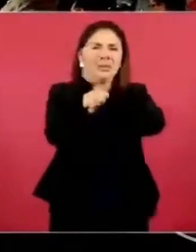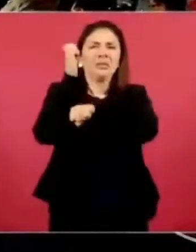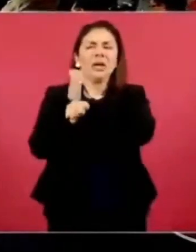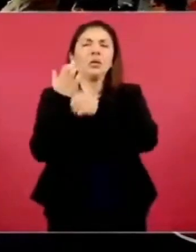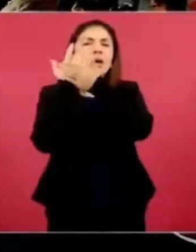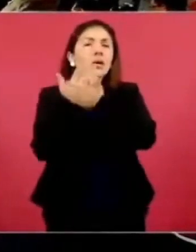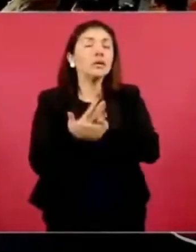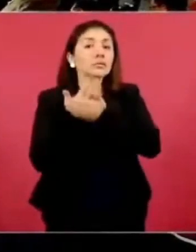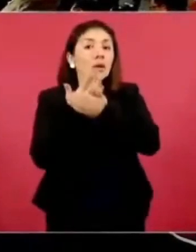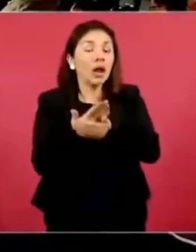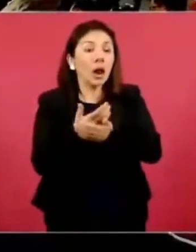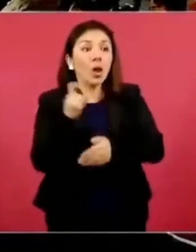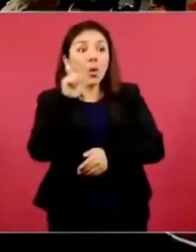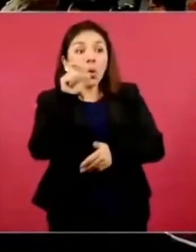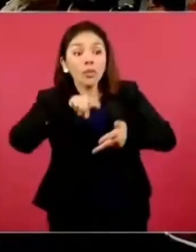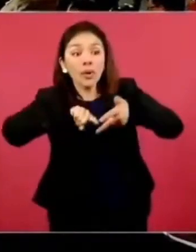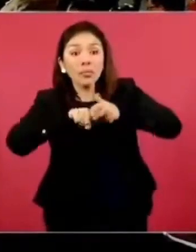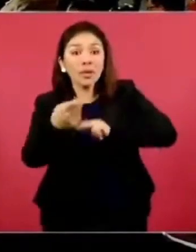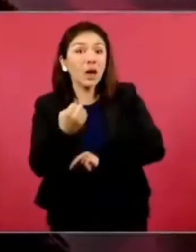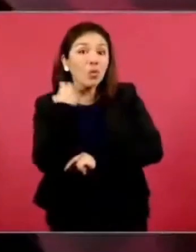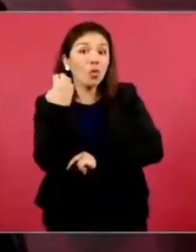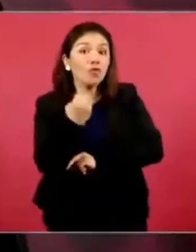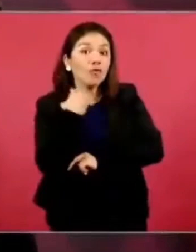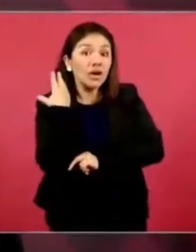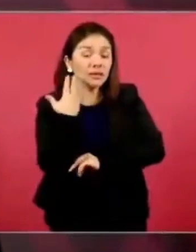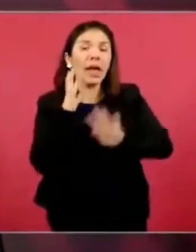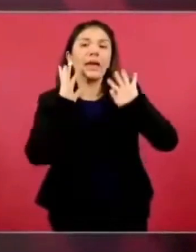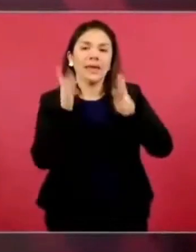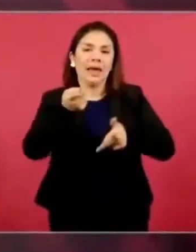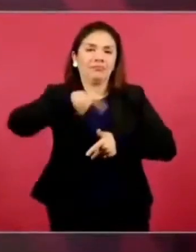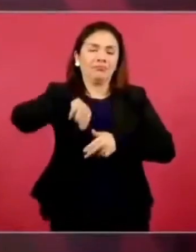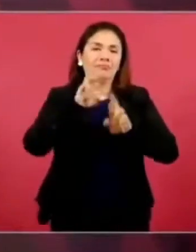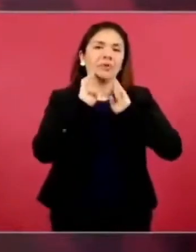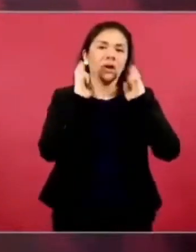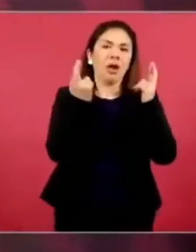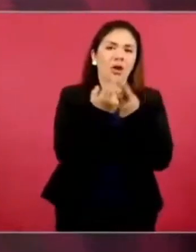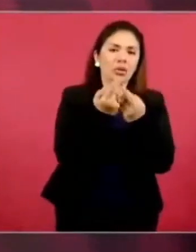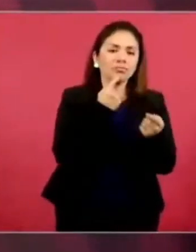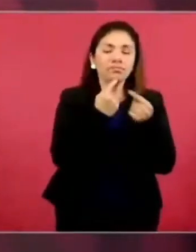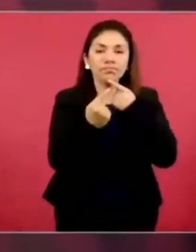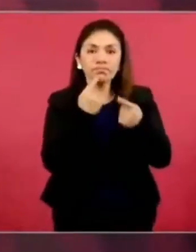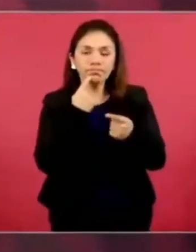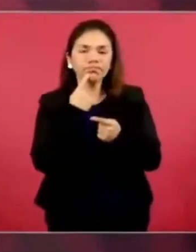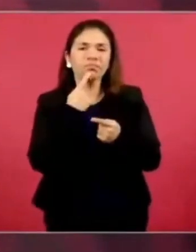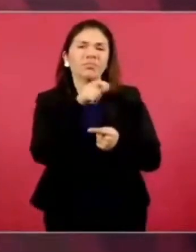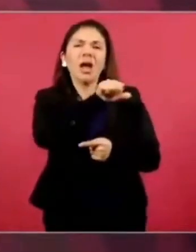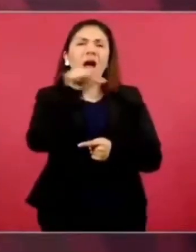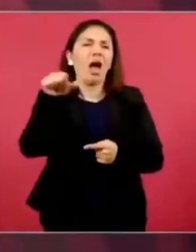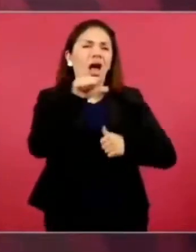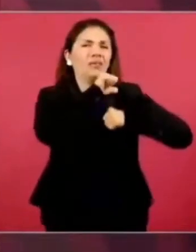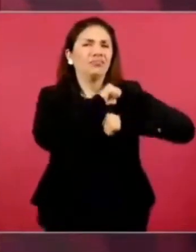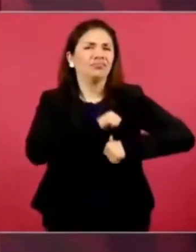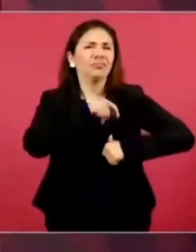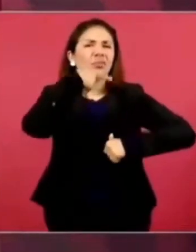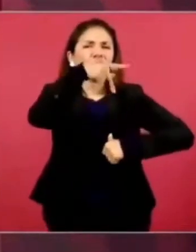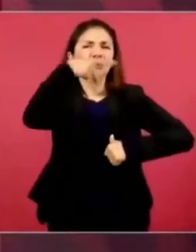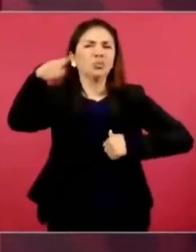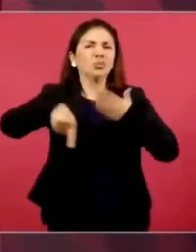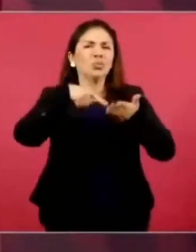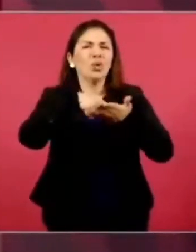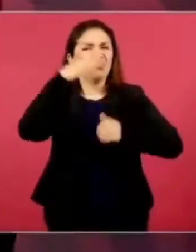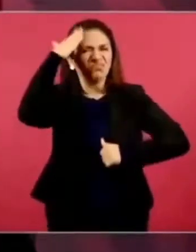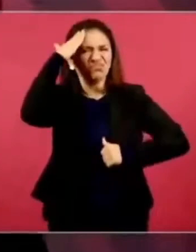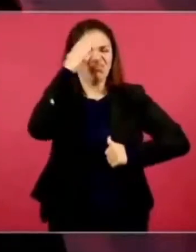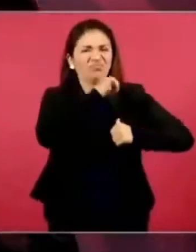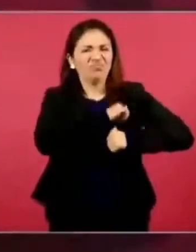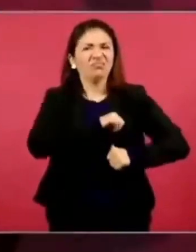inicie esta conferencia, pero se reúnen los comandantes de zonas navales, de